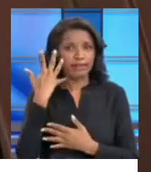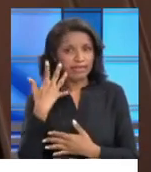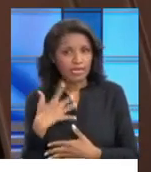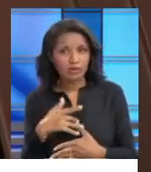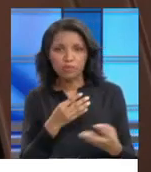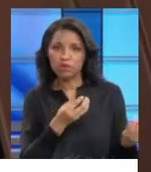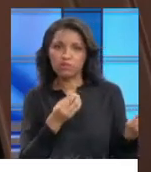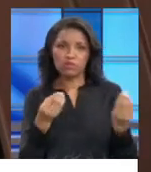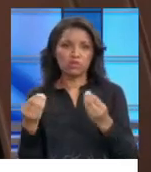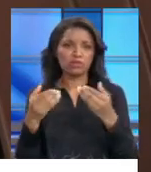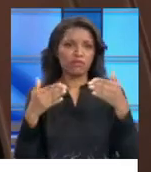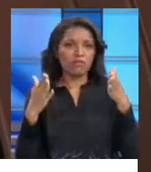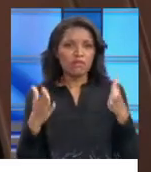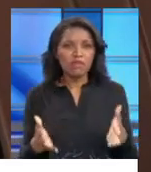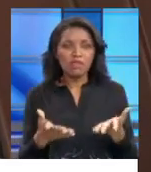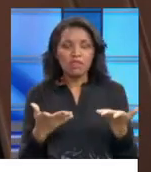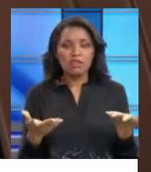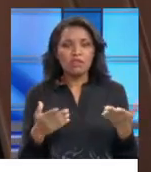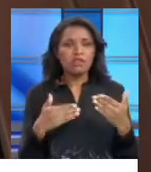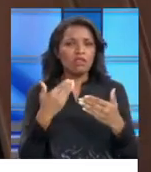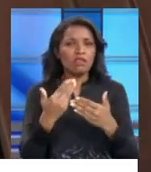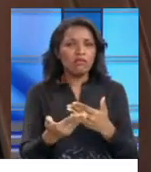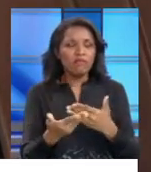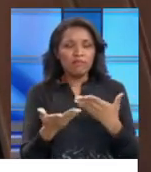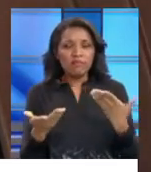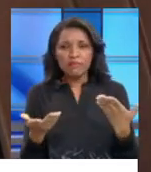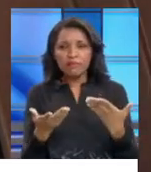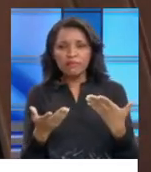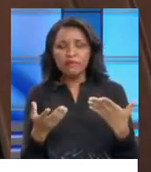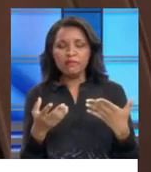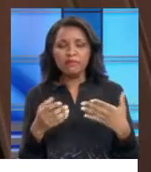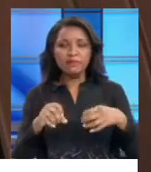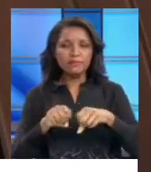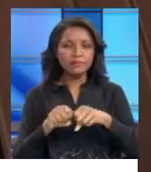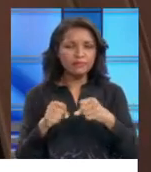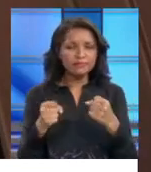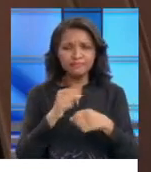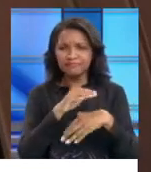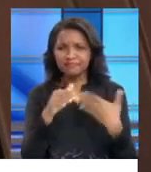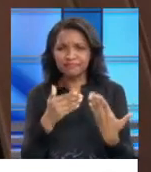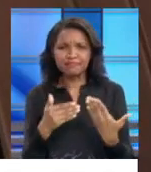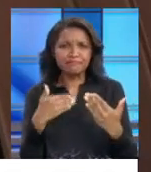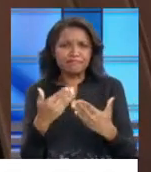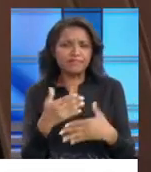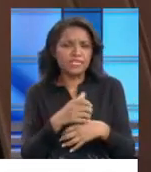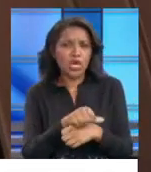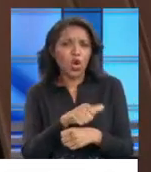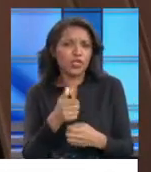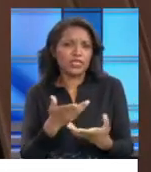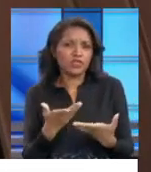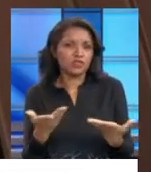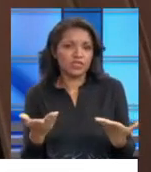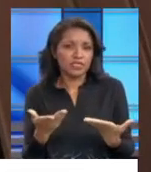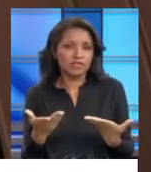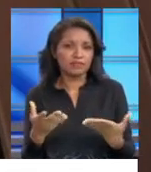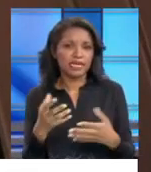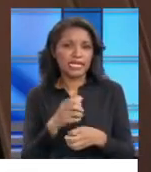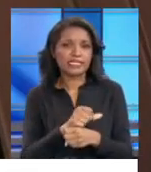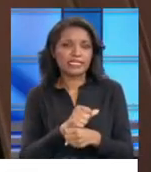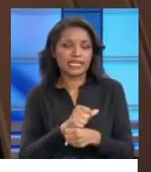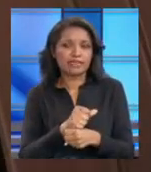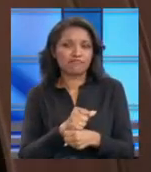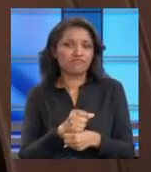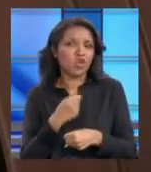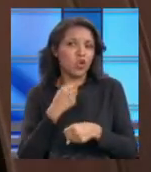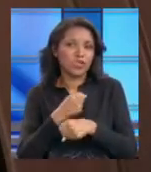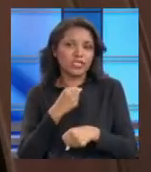por miles de panameños y que se va a romper todo el diseño original simplemente por hacer un proyecto que